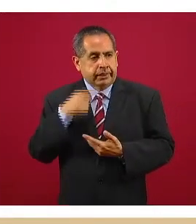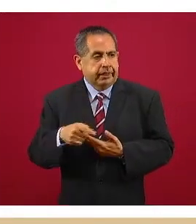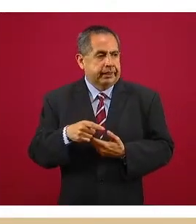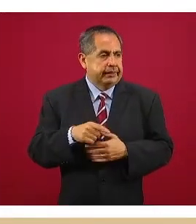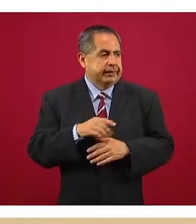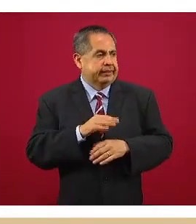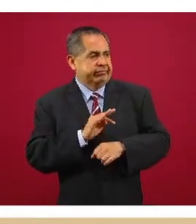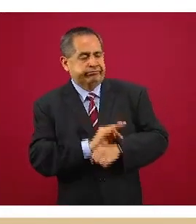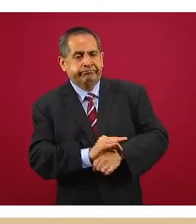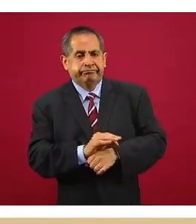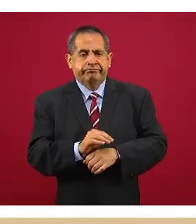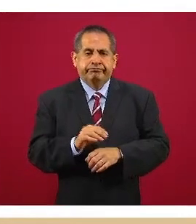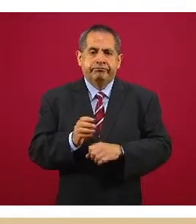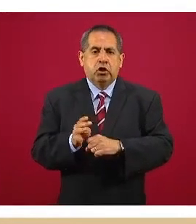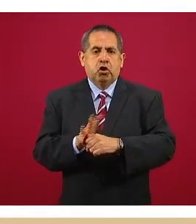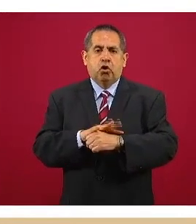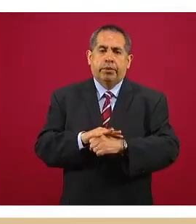pandemia del